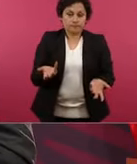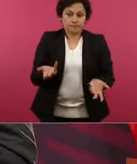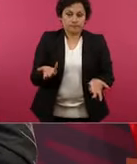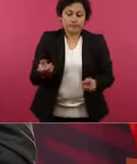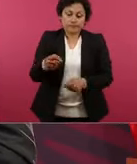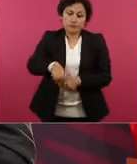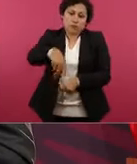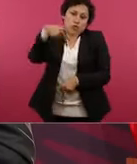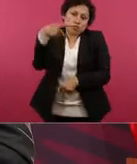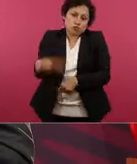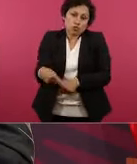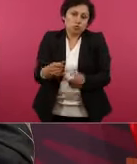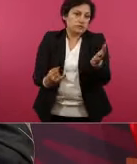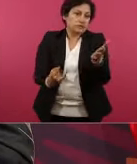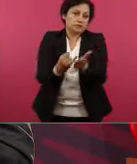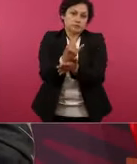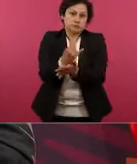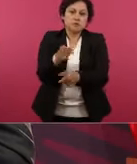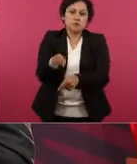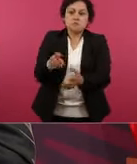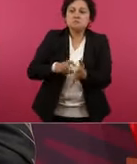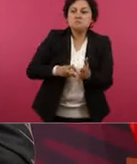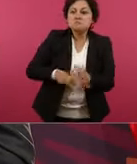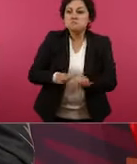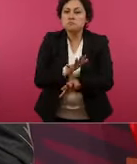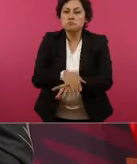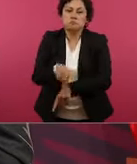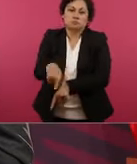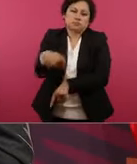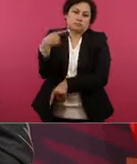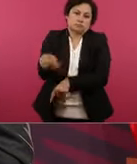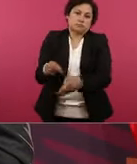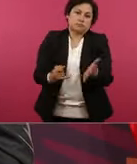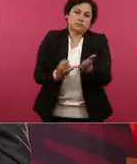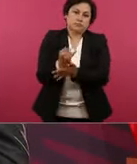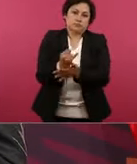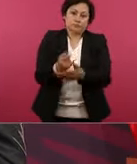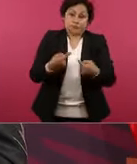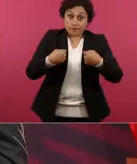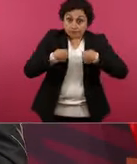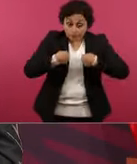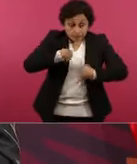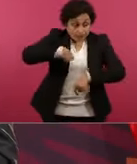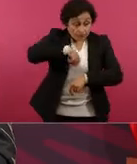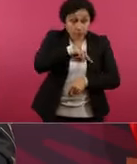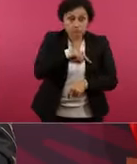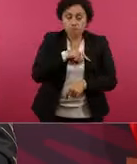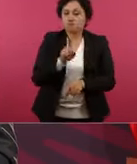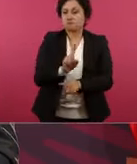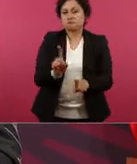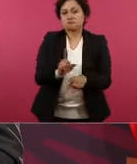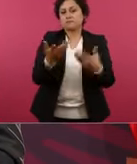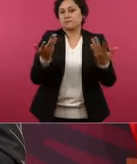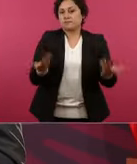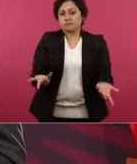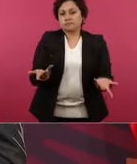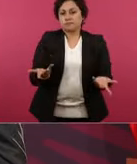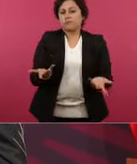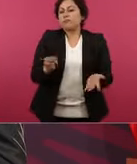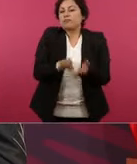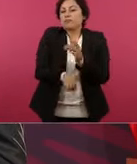hacer todos los cambios, nosotros no, cuando se trata del Poder Judicial. Si